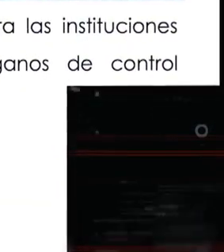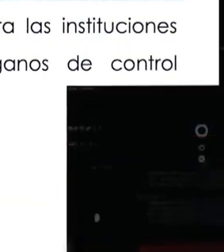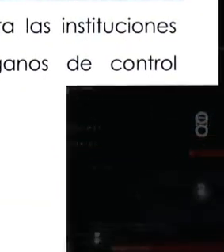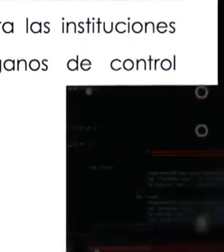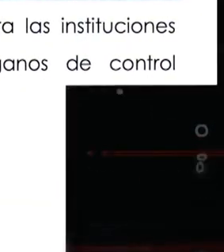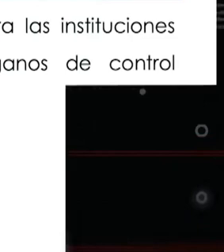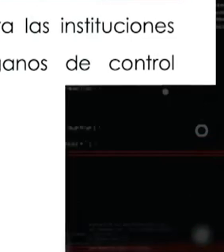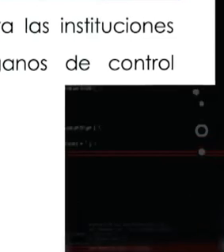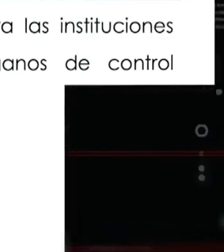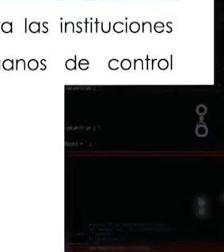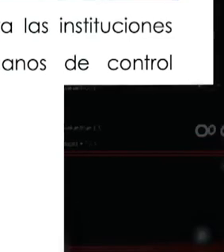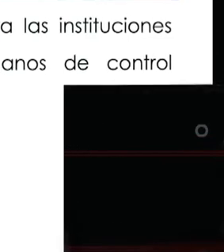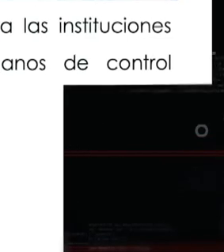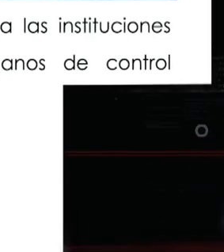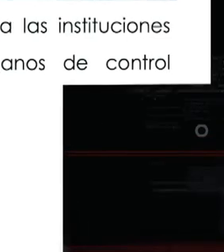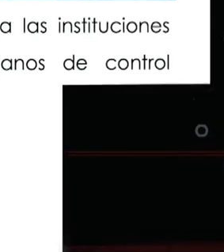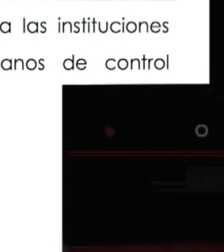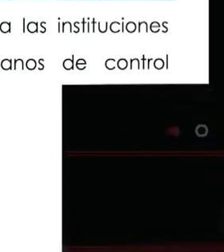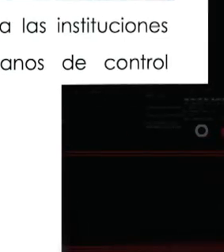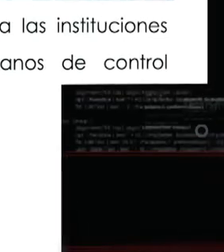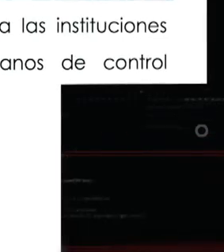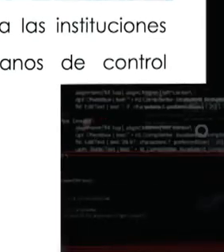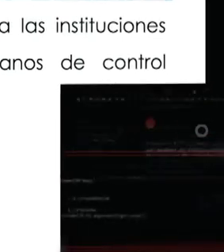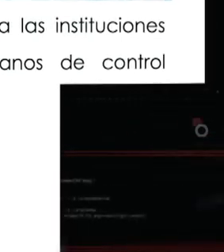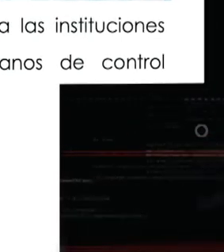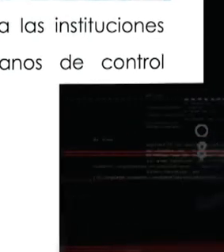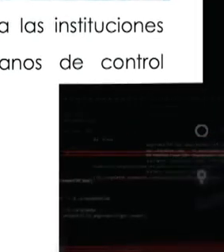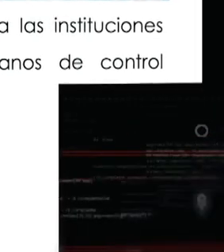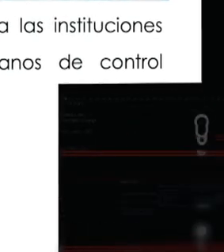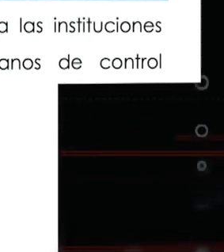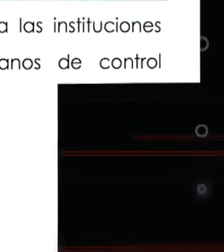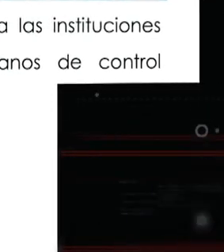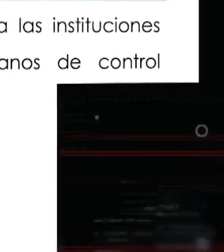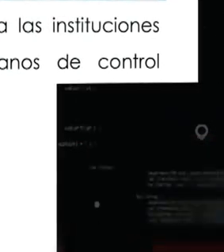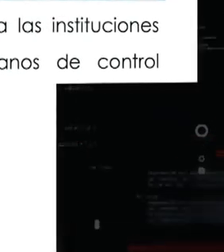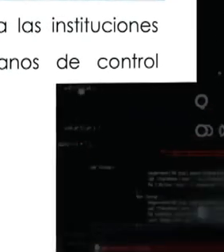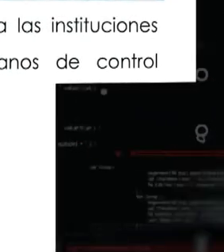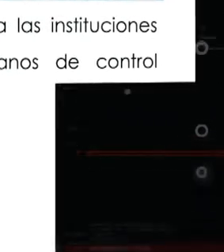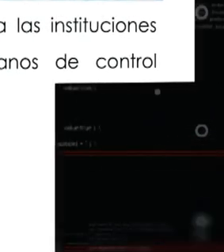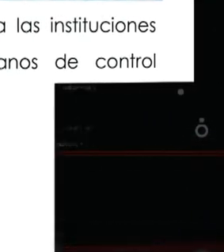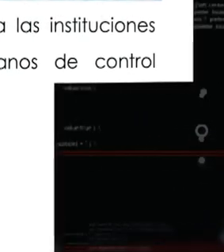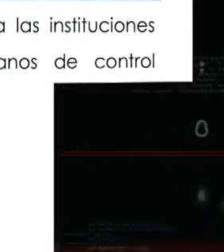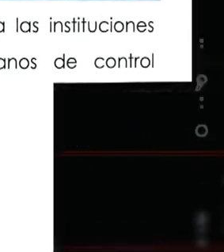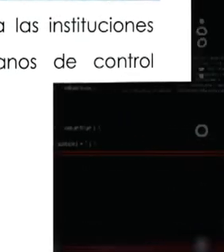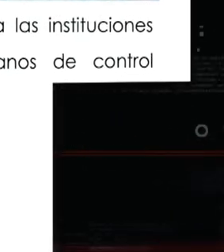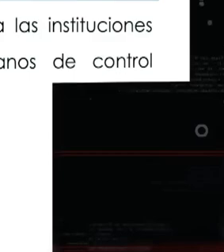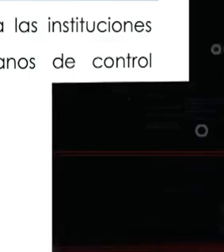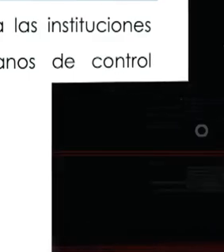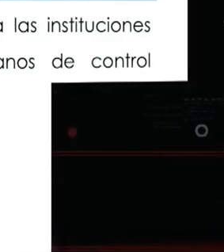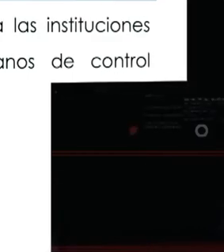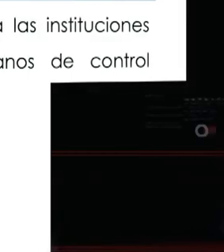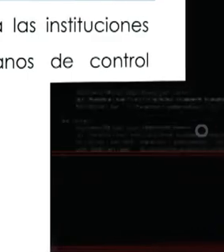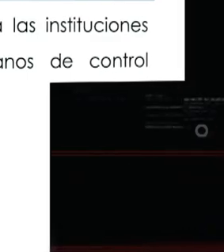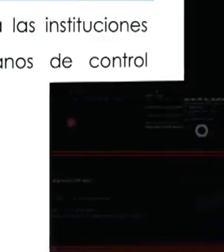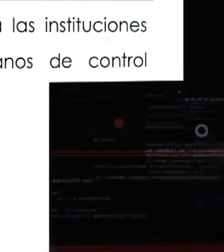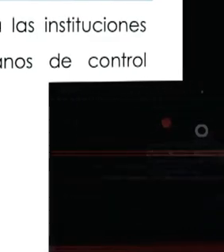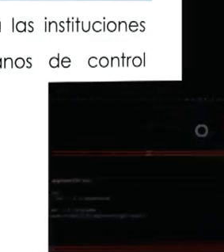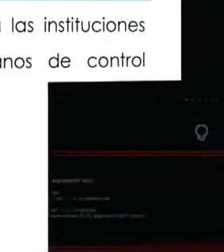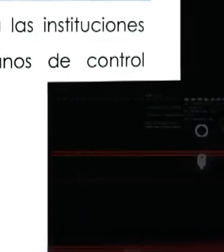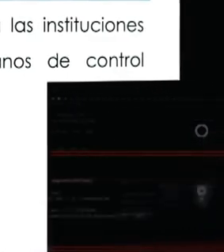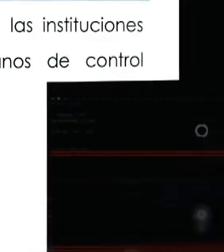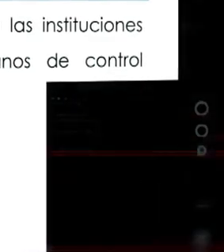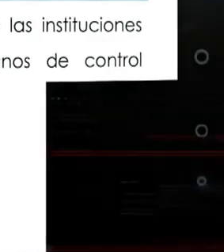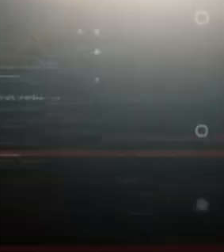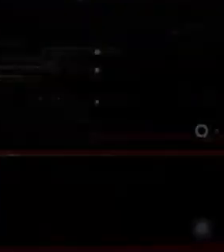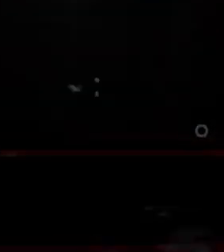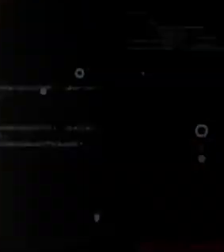Judicial y los recursos públicos se gestionarán a través de las estructuras gubernamentales existentes, mejorando la rendición de